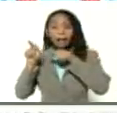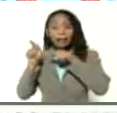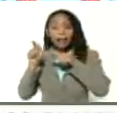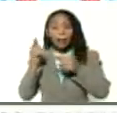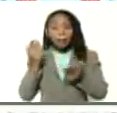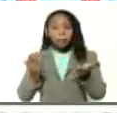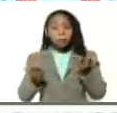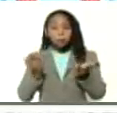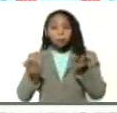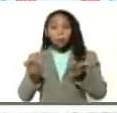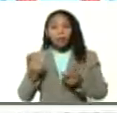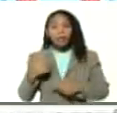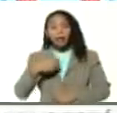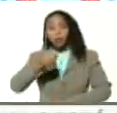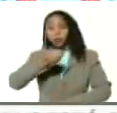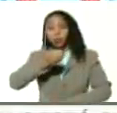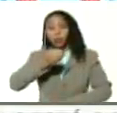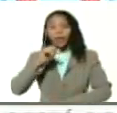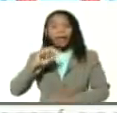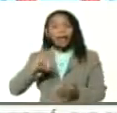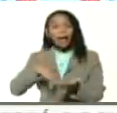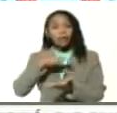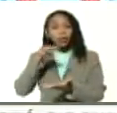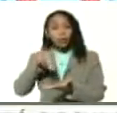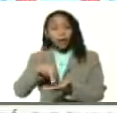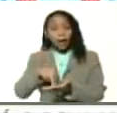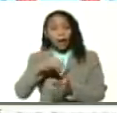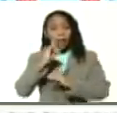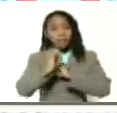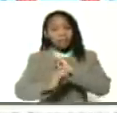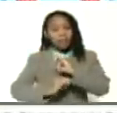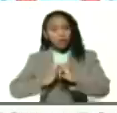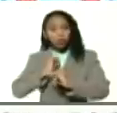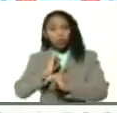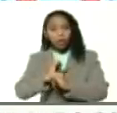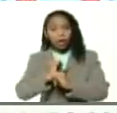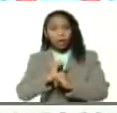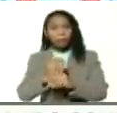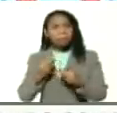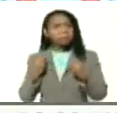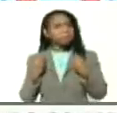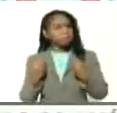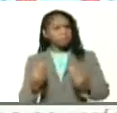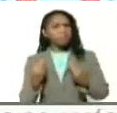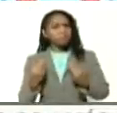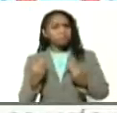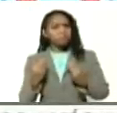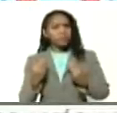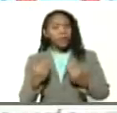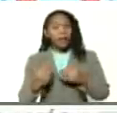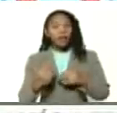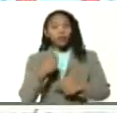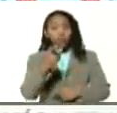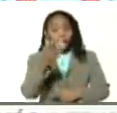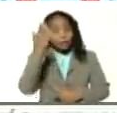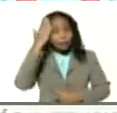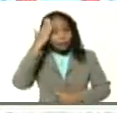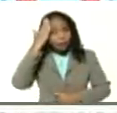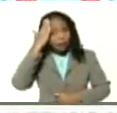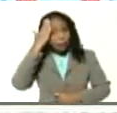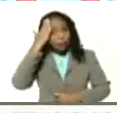comparecencia ante los medios nacionales e internacionales para hacer del conocimiento